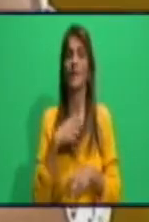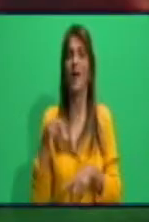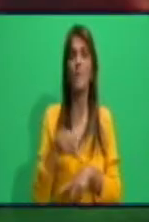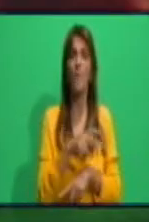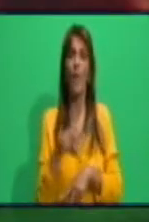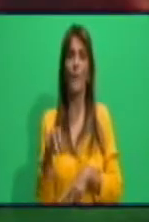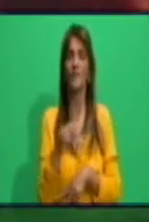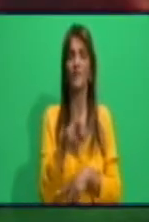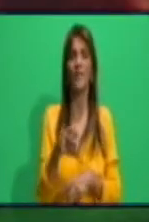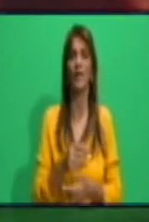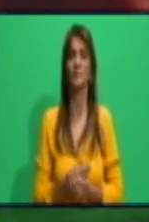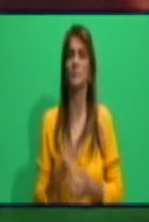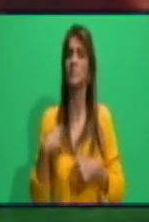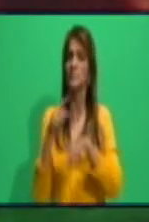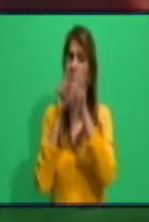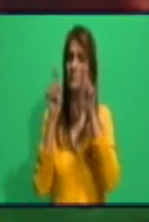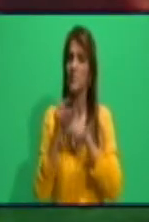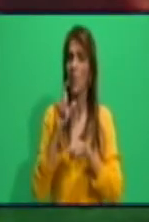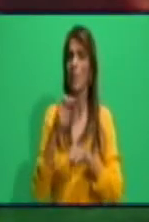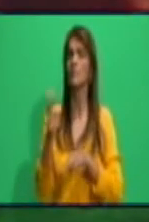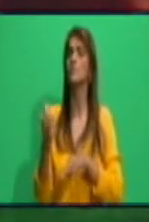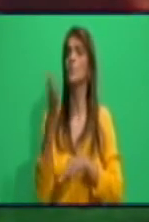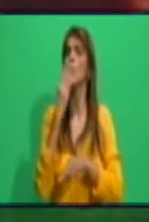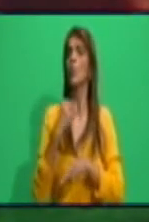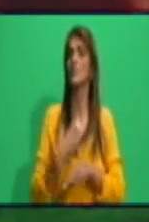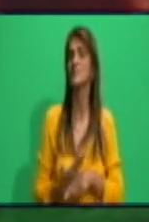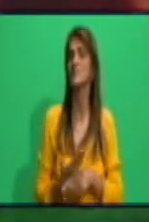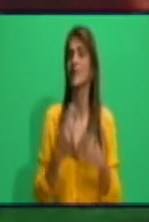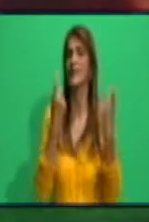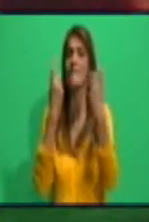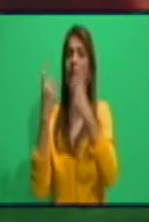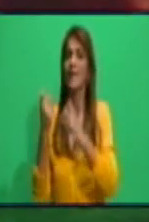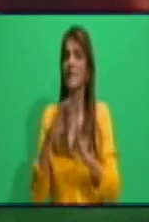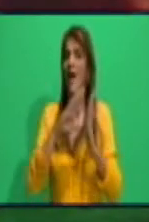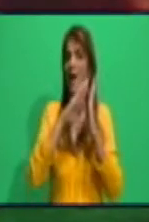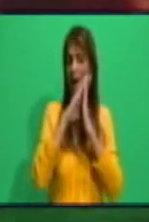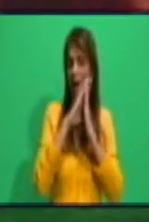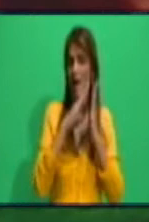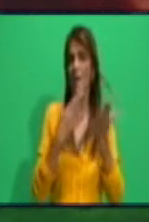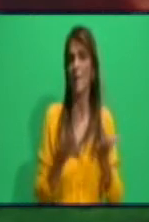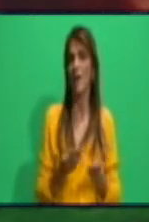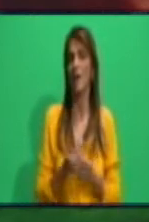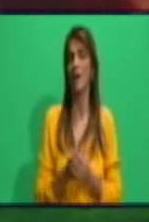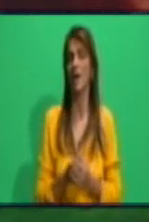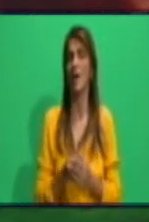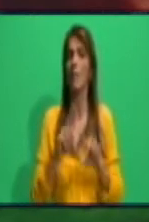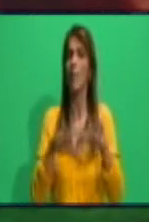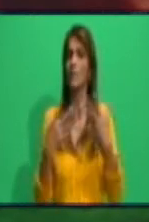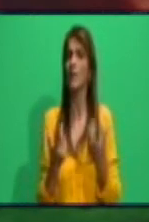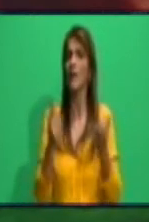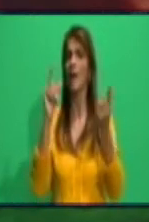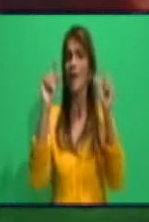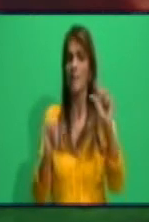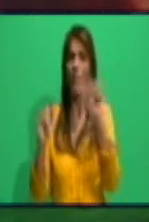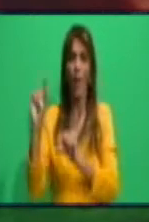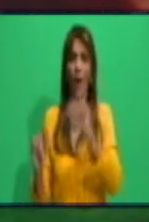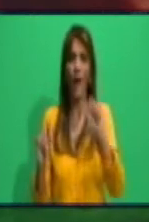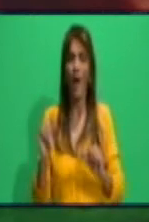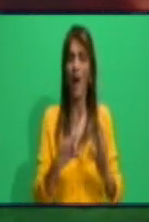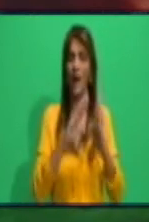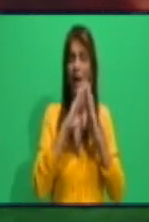es insuficiente el número de camas, ¿por qué pasa esto? ¿Por qué son insuficientes los números de camas?